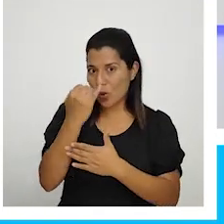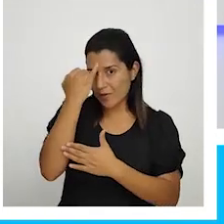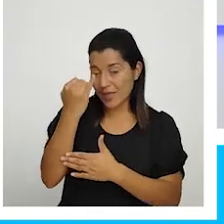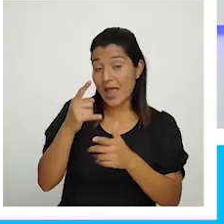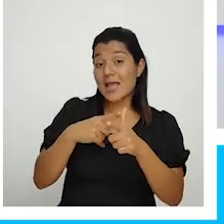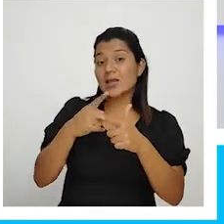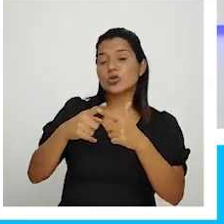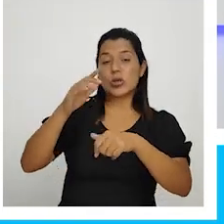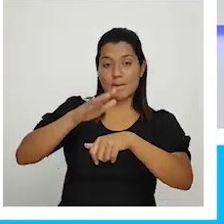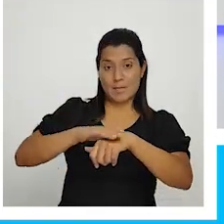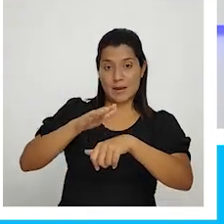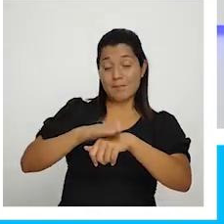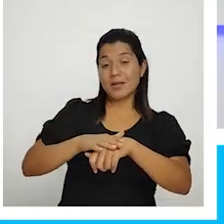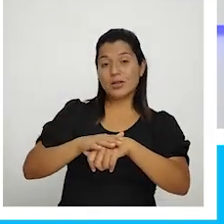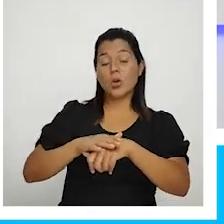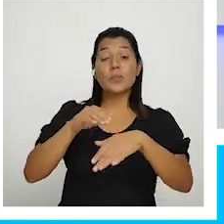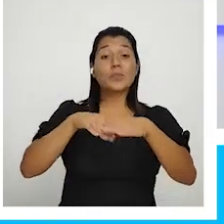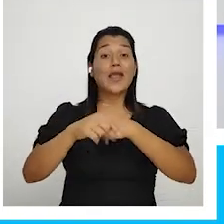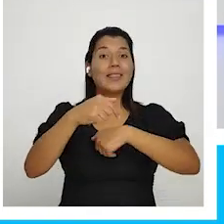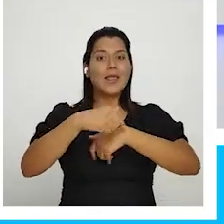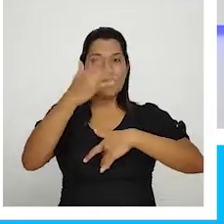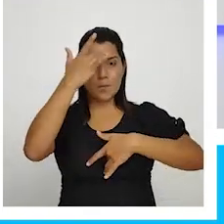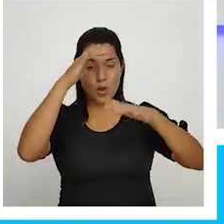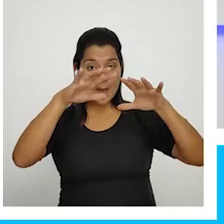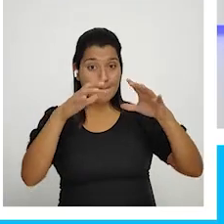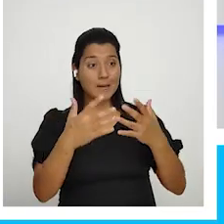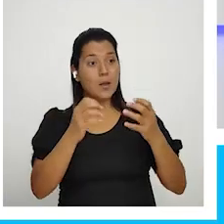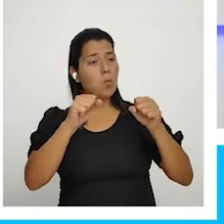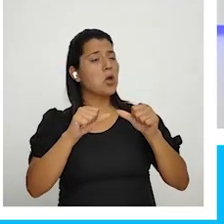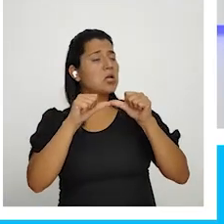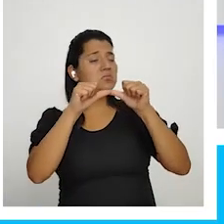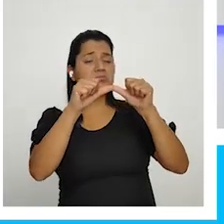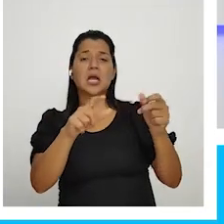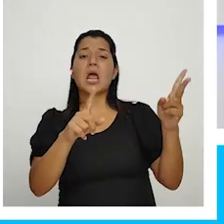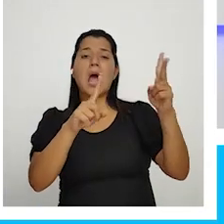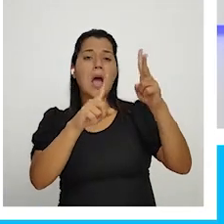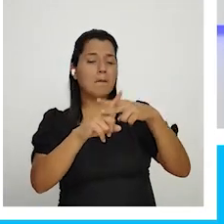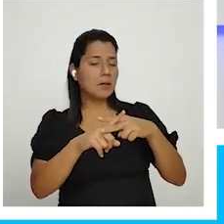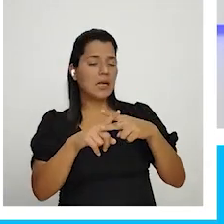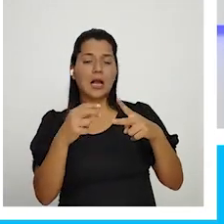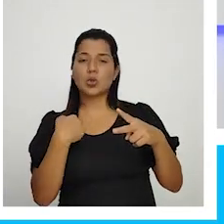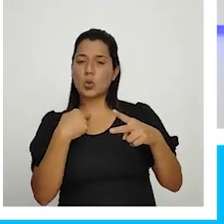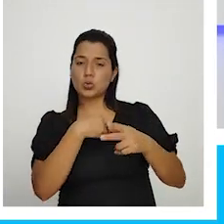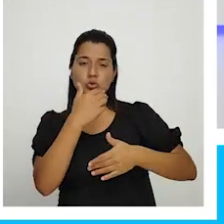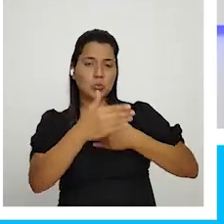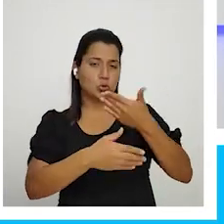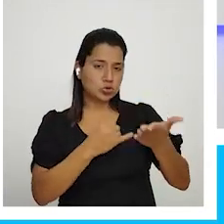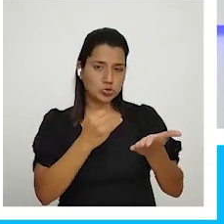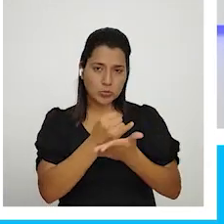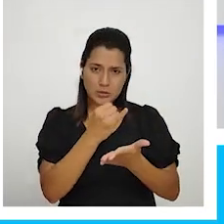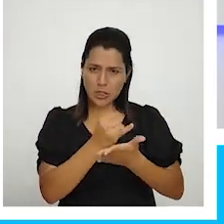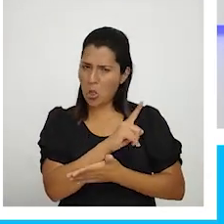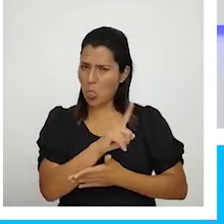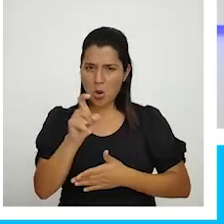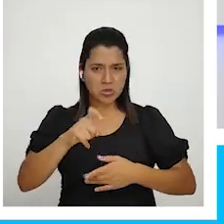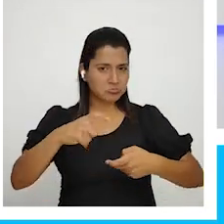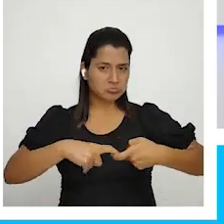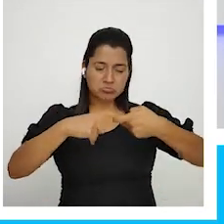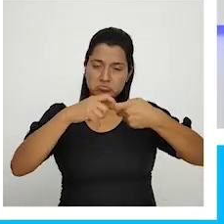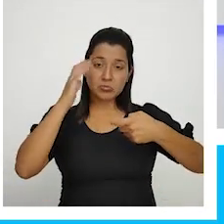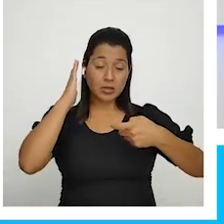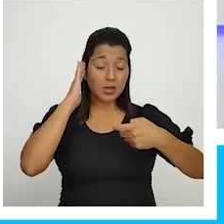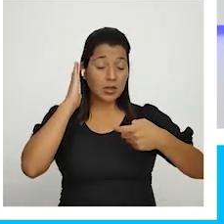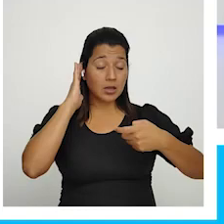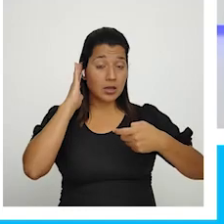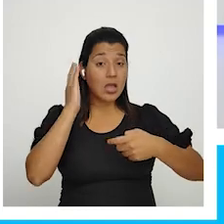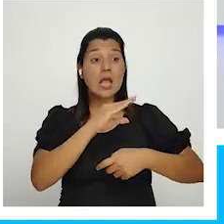como acabas de decir, durante la pandemia mantenernos implementando la intervención, no tuvimos que hacer como ese corte y pudimos apoyar